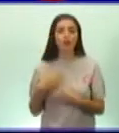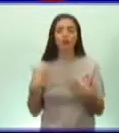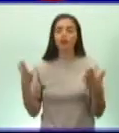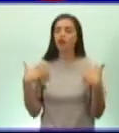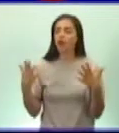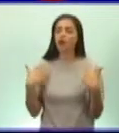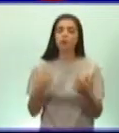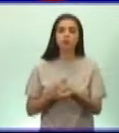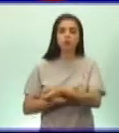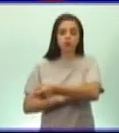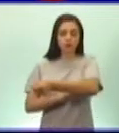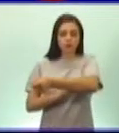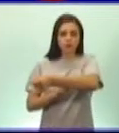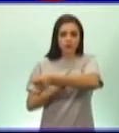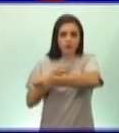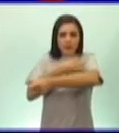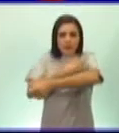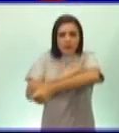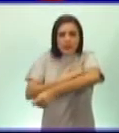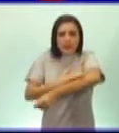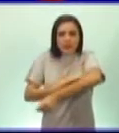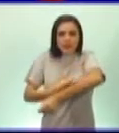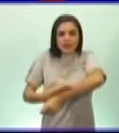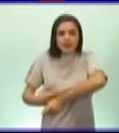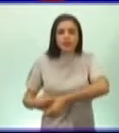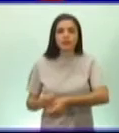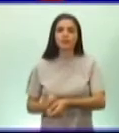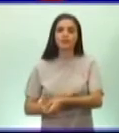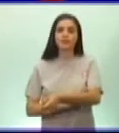o se expulsan esta sustancia.